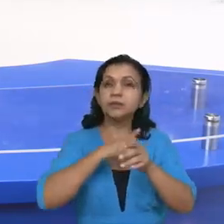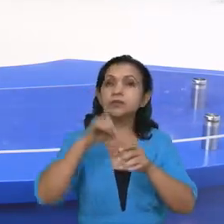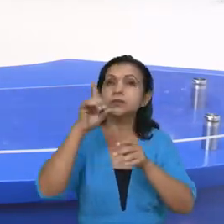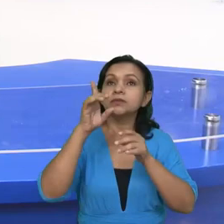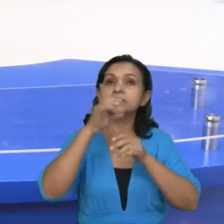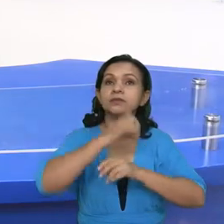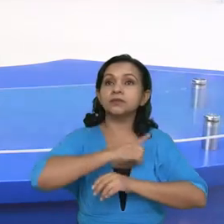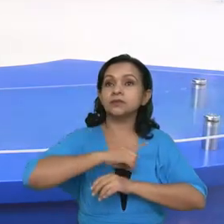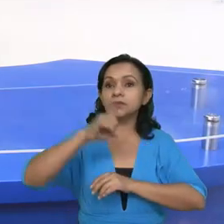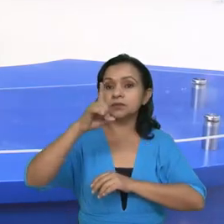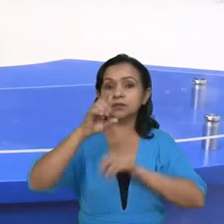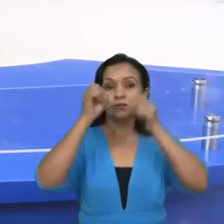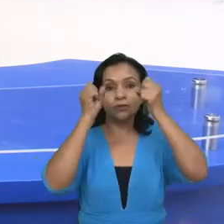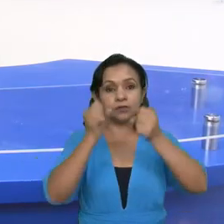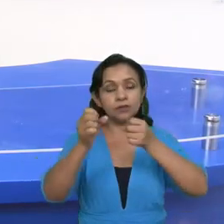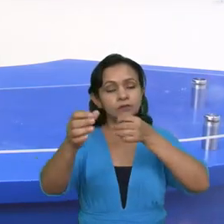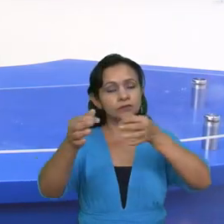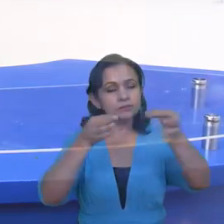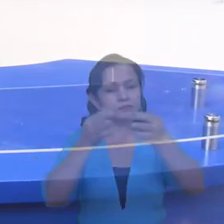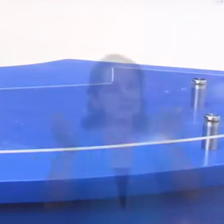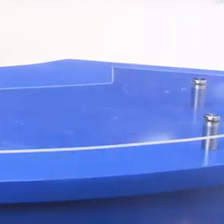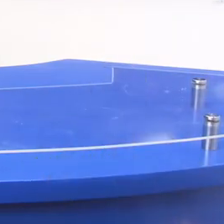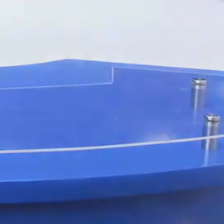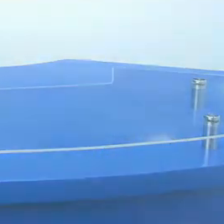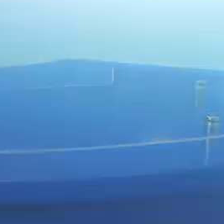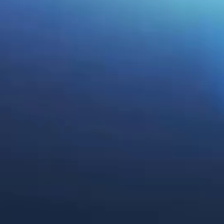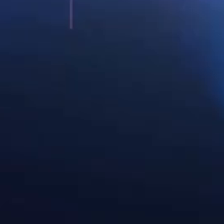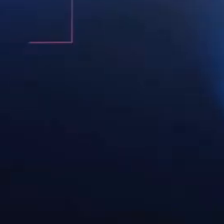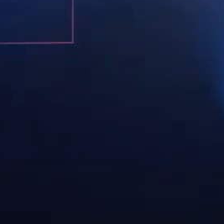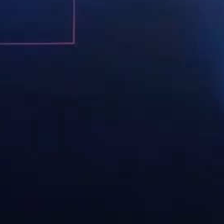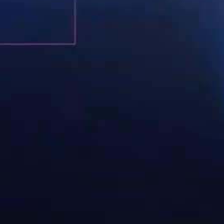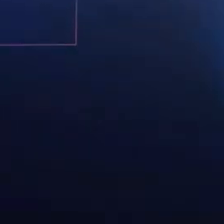de dios jonathan castro nos cuenta más